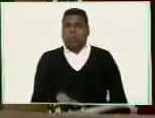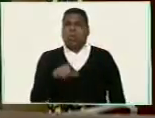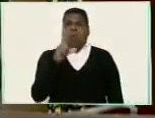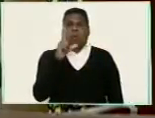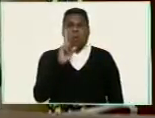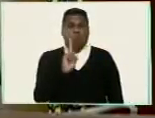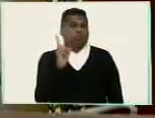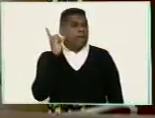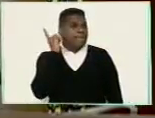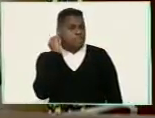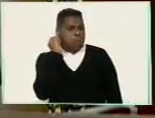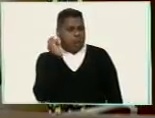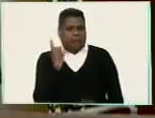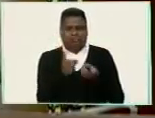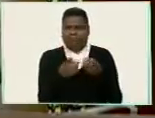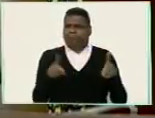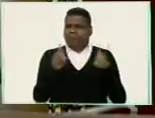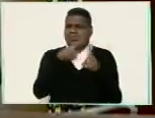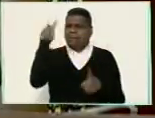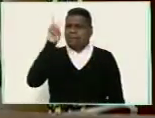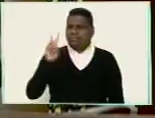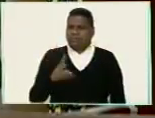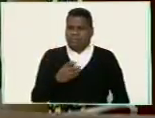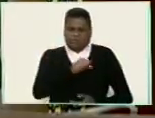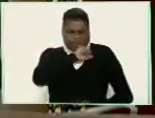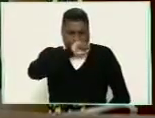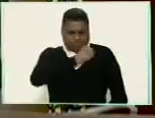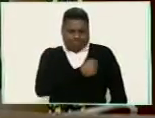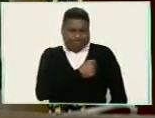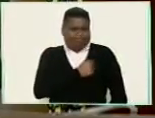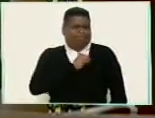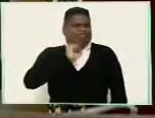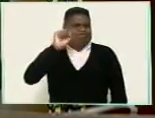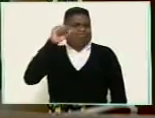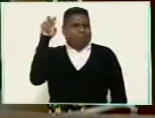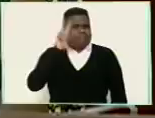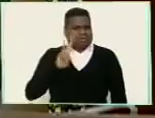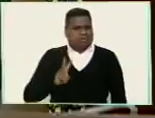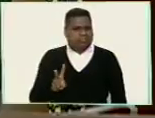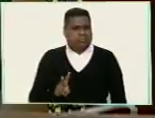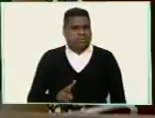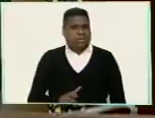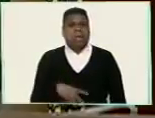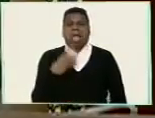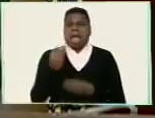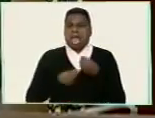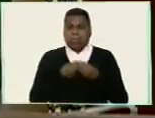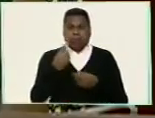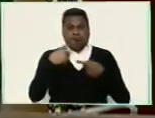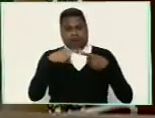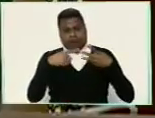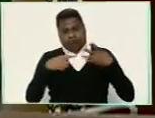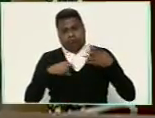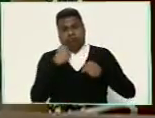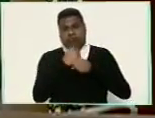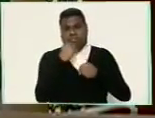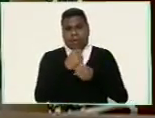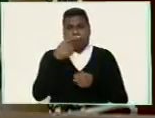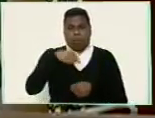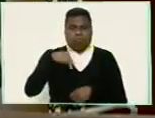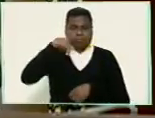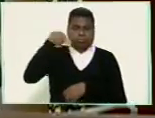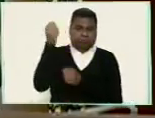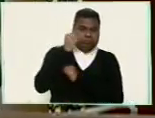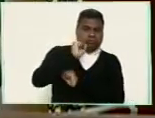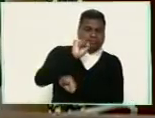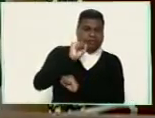mujer venezolana, patriota, que ha desempeñado varias funciones en defensa de la